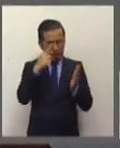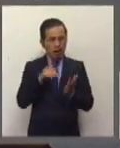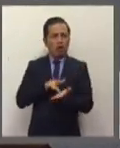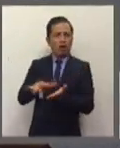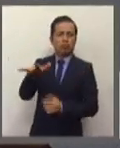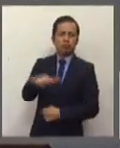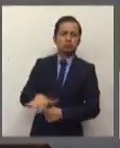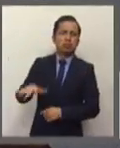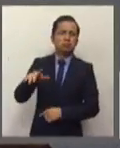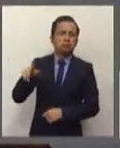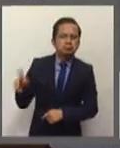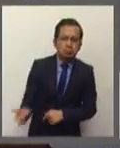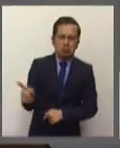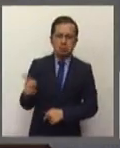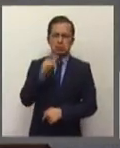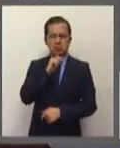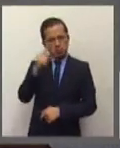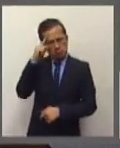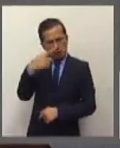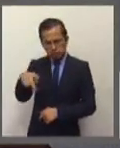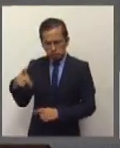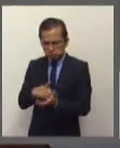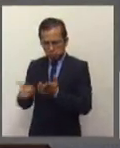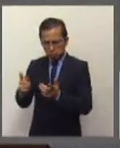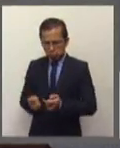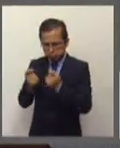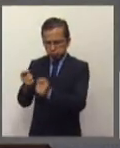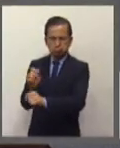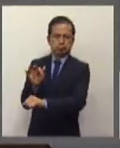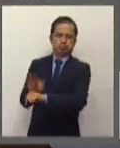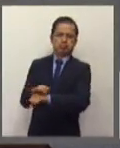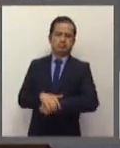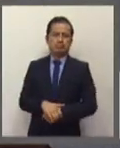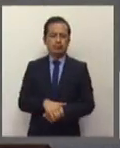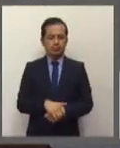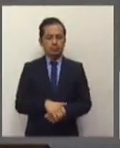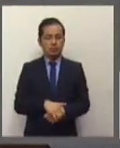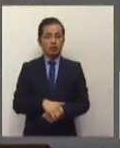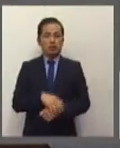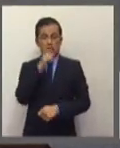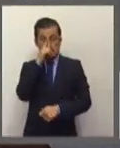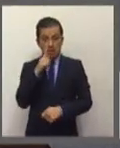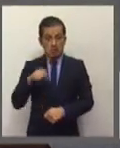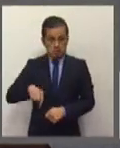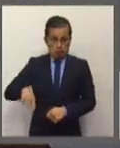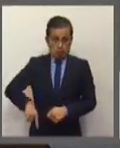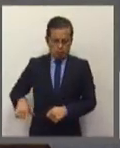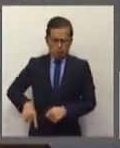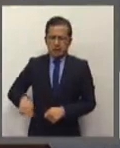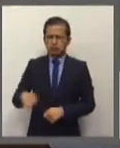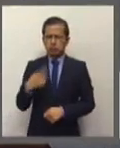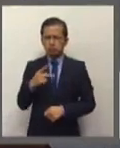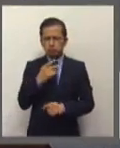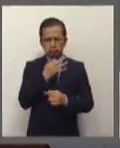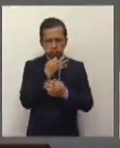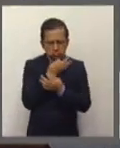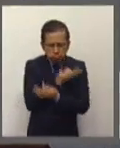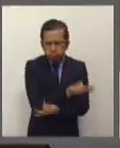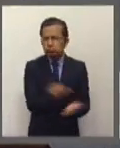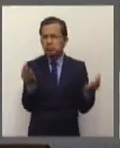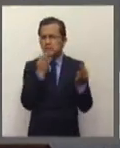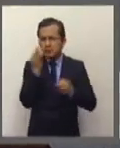ejercicio de los derechos fundamentales. La comunicación a los gobernados de las decisiones públicas y actos jurídicos